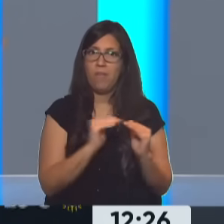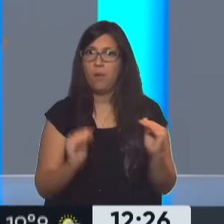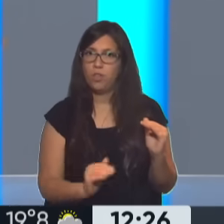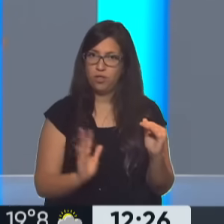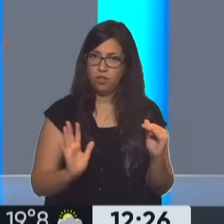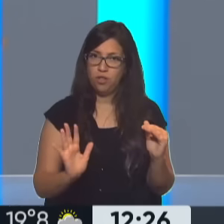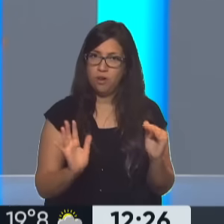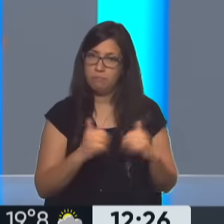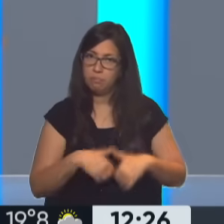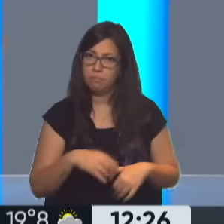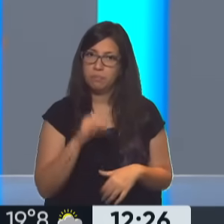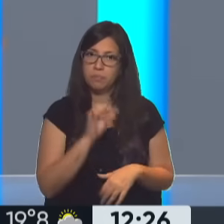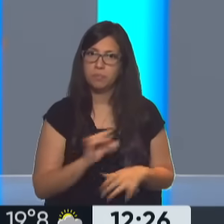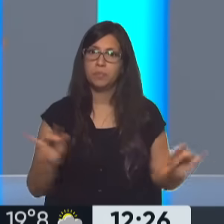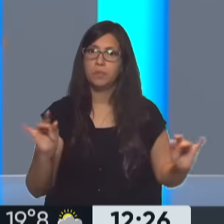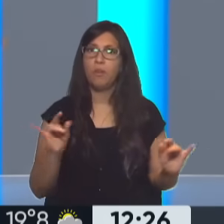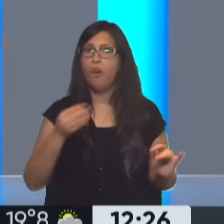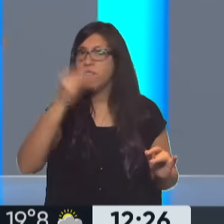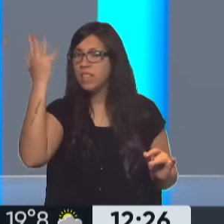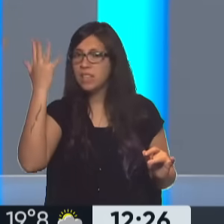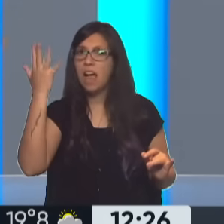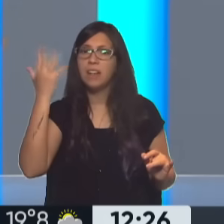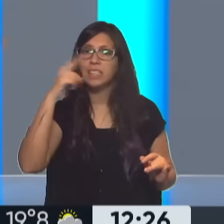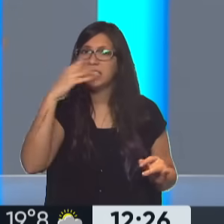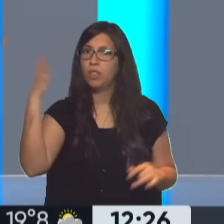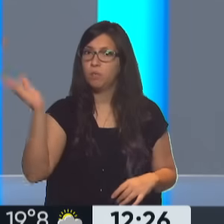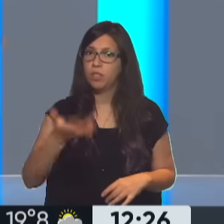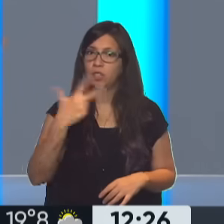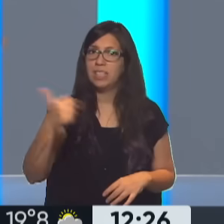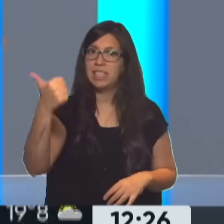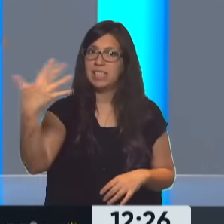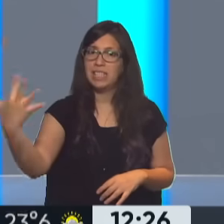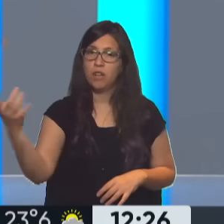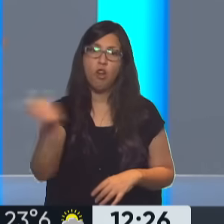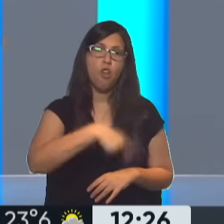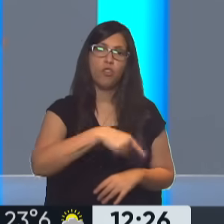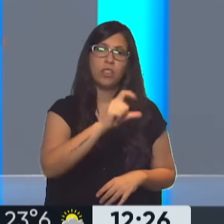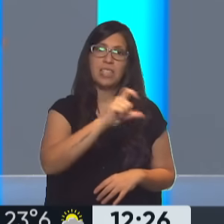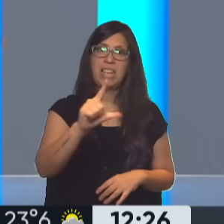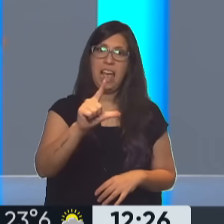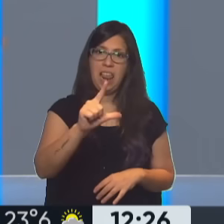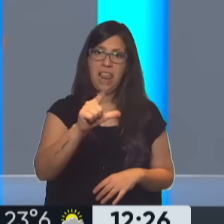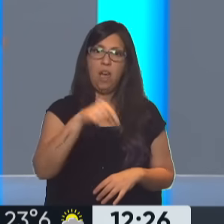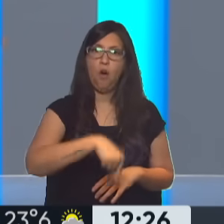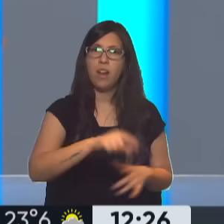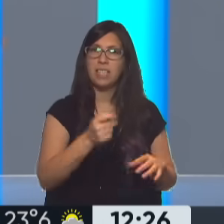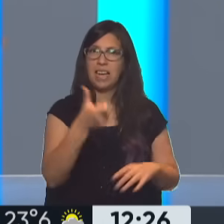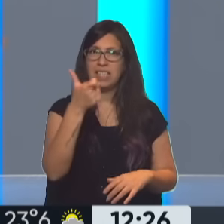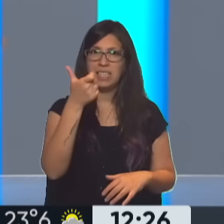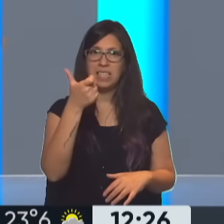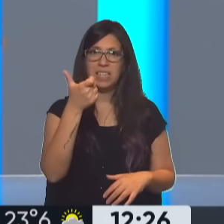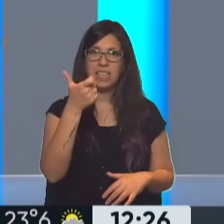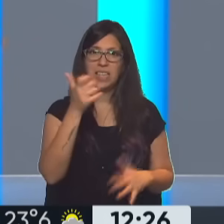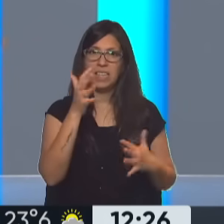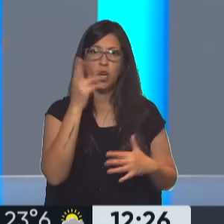evaluación en cubierta 75 por por el oficial a este valor de 365 el resto por un contado con líquido y está ya cerca de